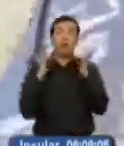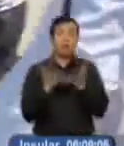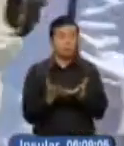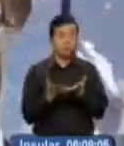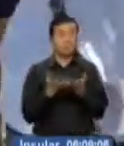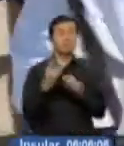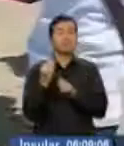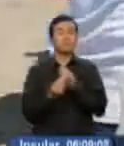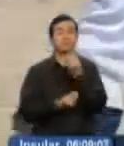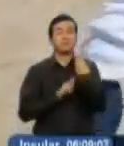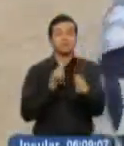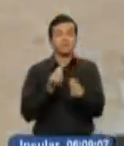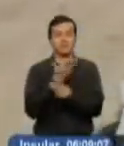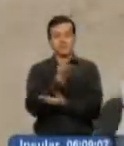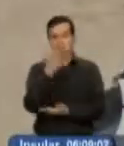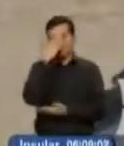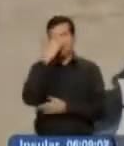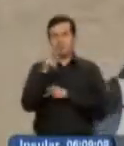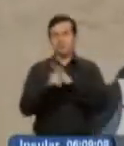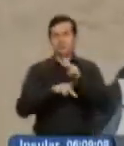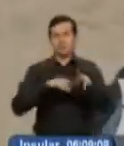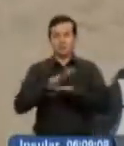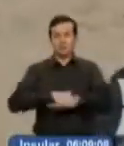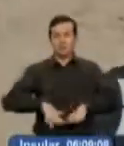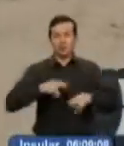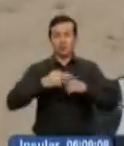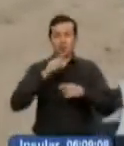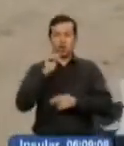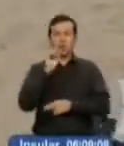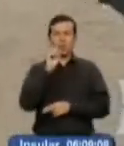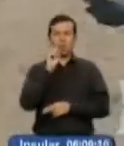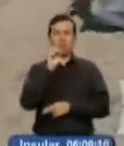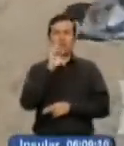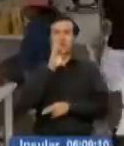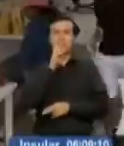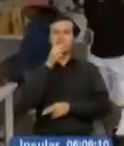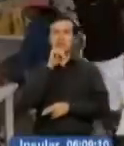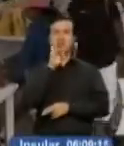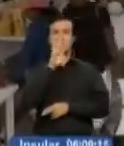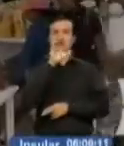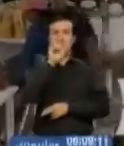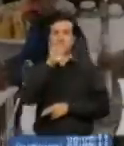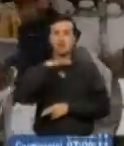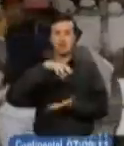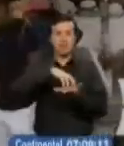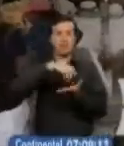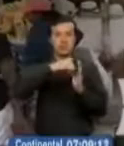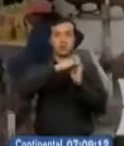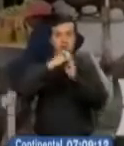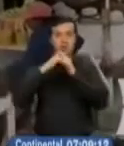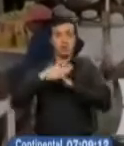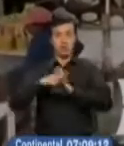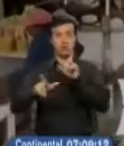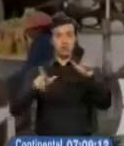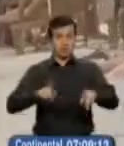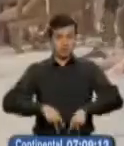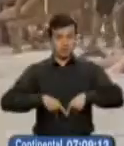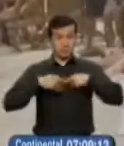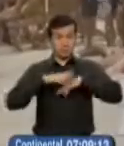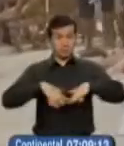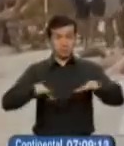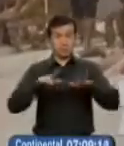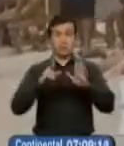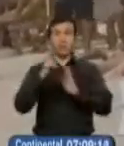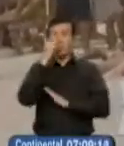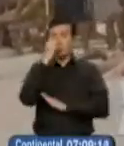en la internacionalmente reconocida comuna de Montañita en la provincia de Santa Elena. Los habitantes, que en su gran mayoría viven de la visita